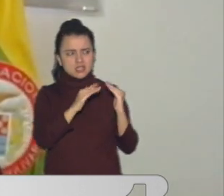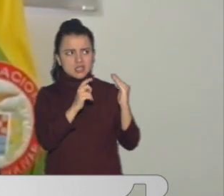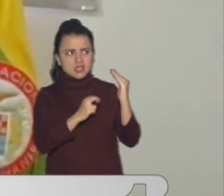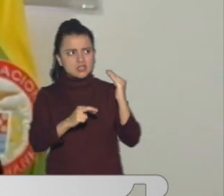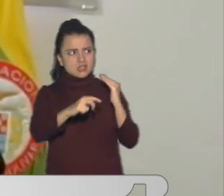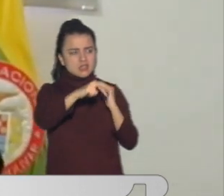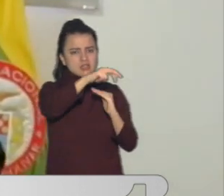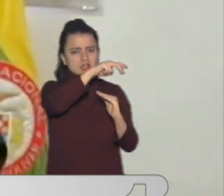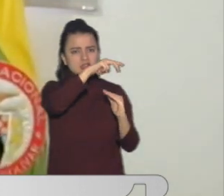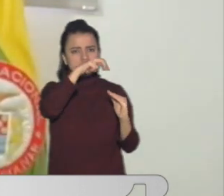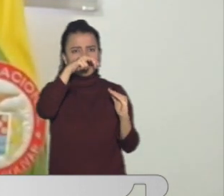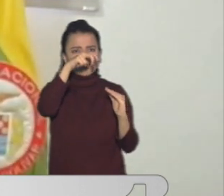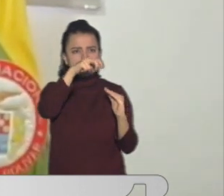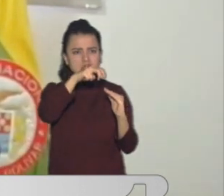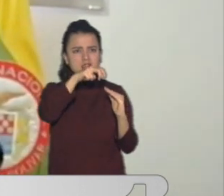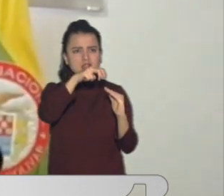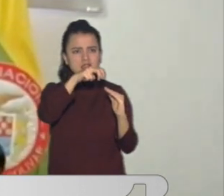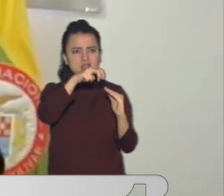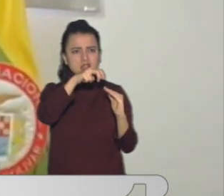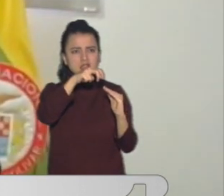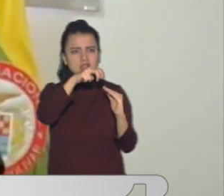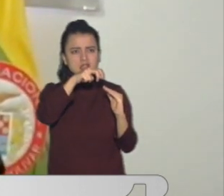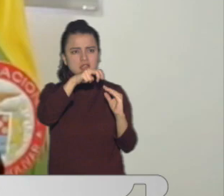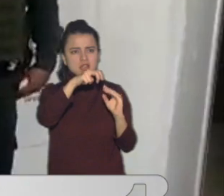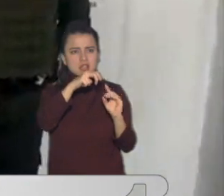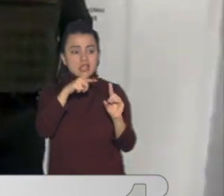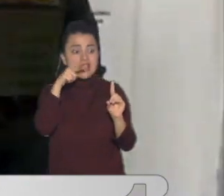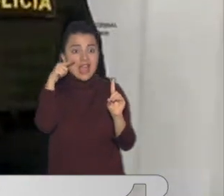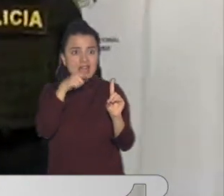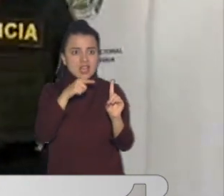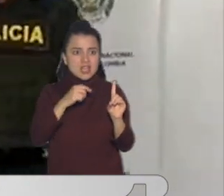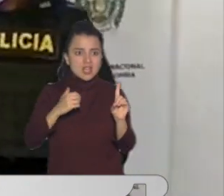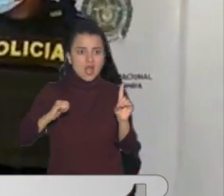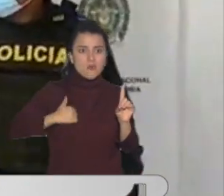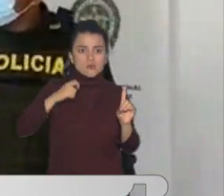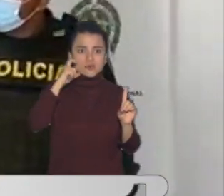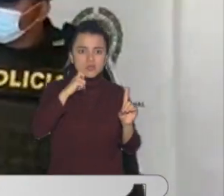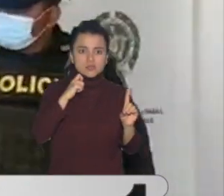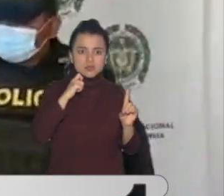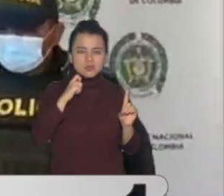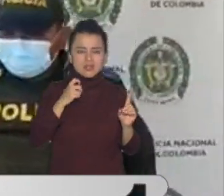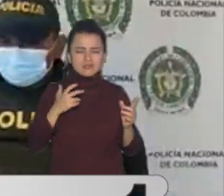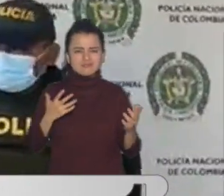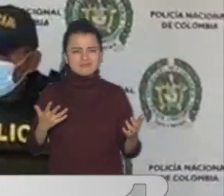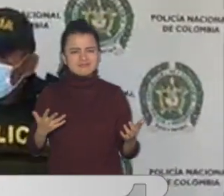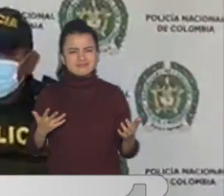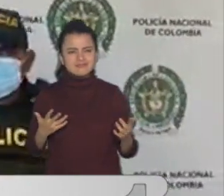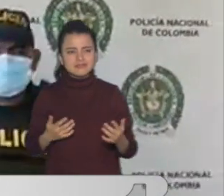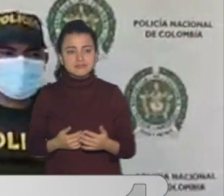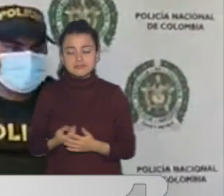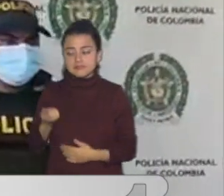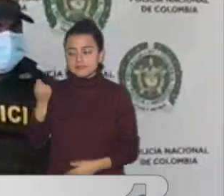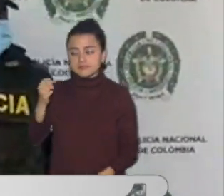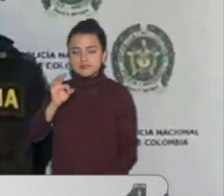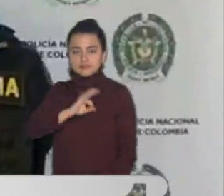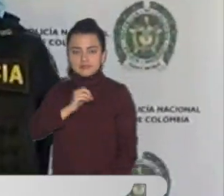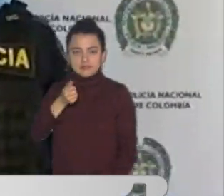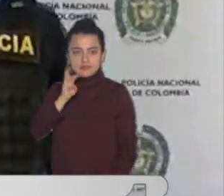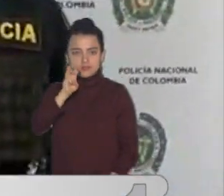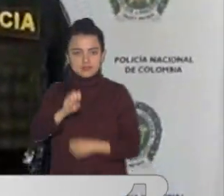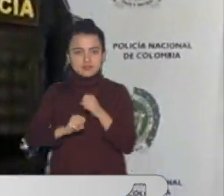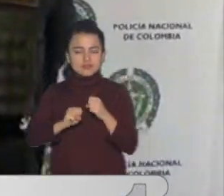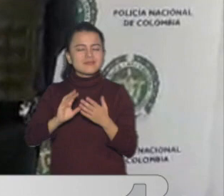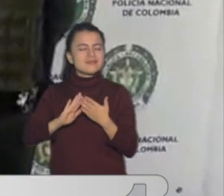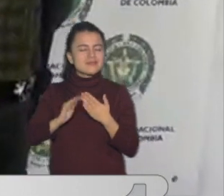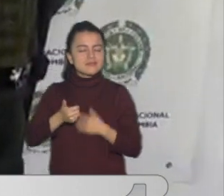la comunidad que intentó tomar justicia por su propia mano. Los hechos ocurrieron cuando el pasado sábado 18 de junio,